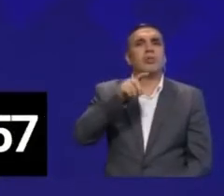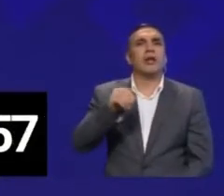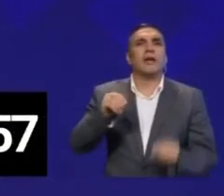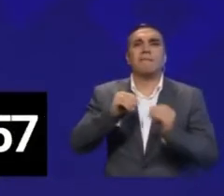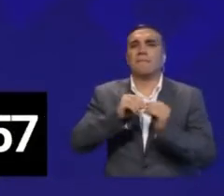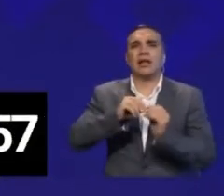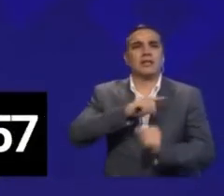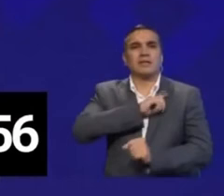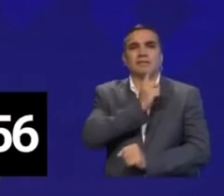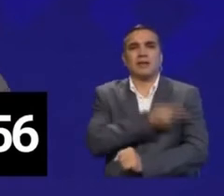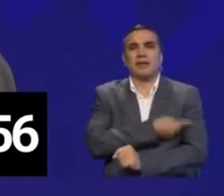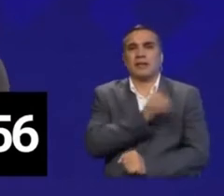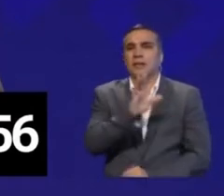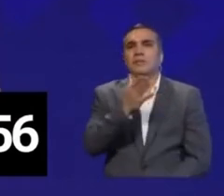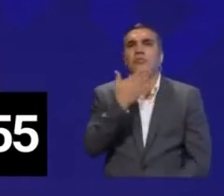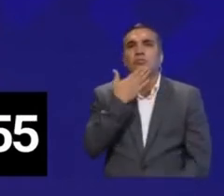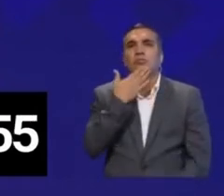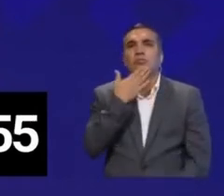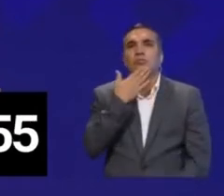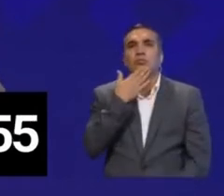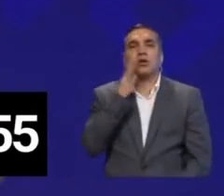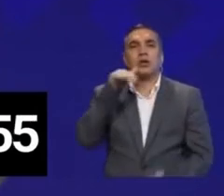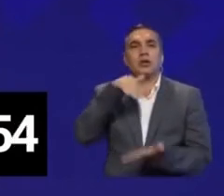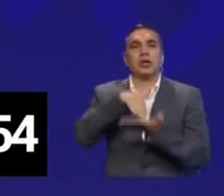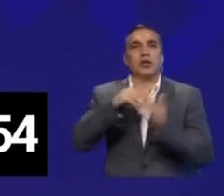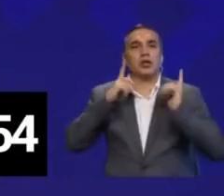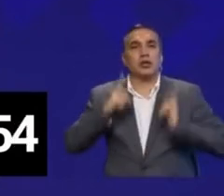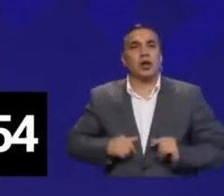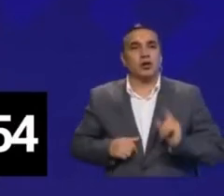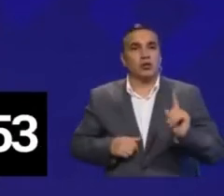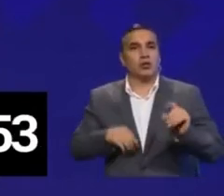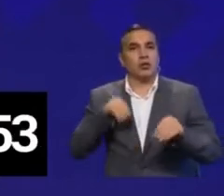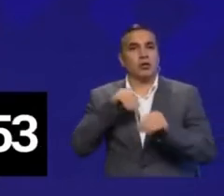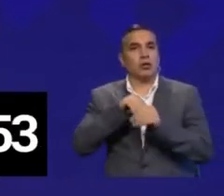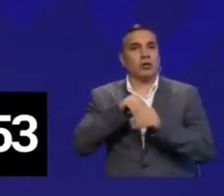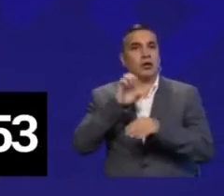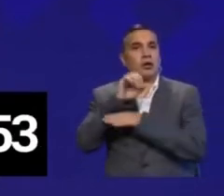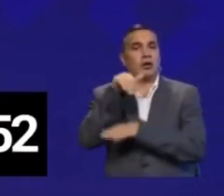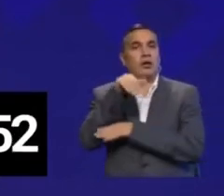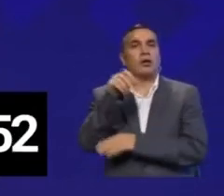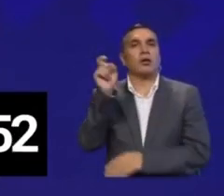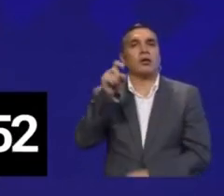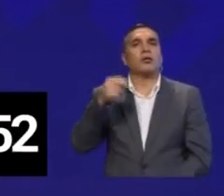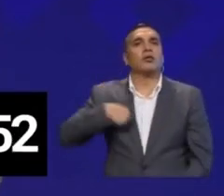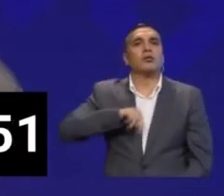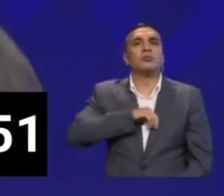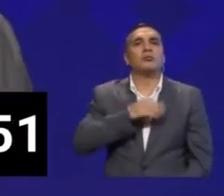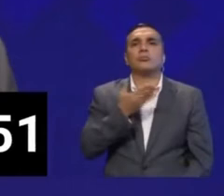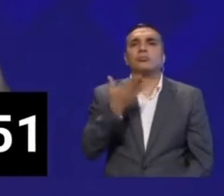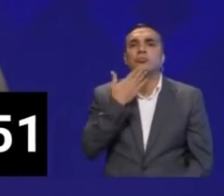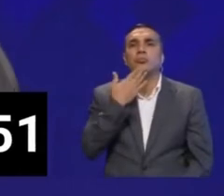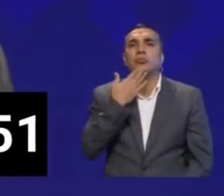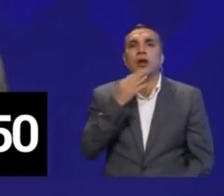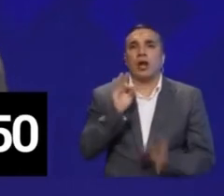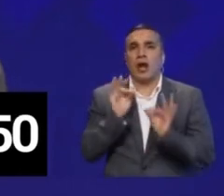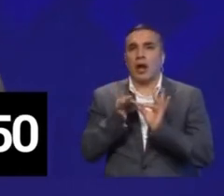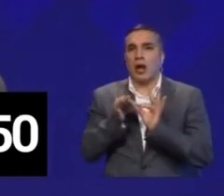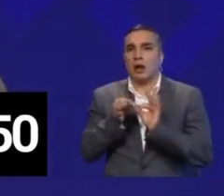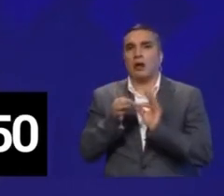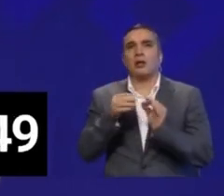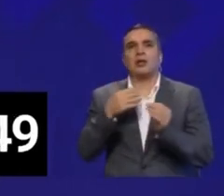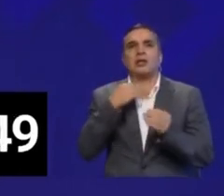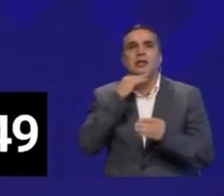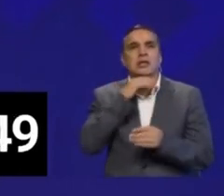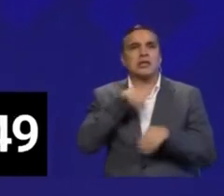potencializar los centros de salud que tenemos en Ecuador. Necesitamos darle el mantenimiento